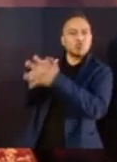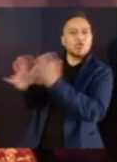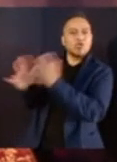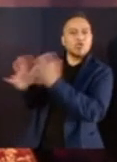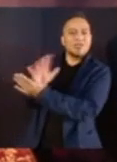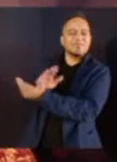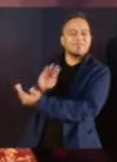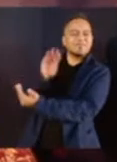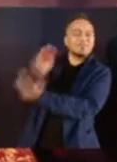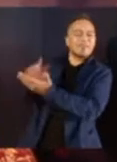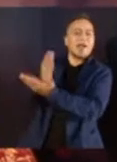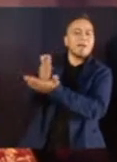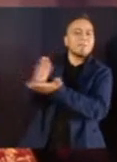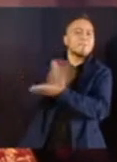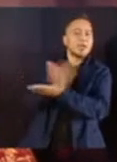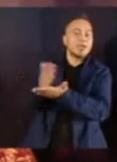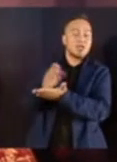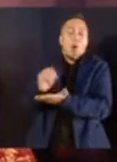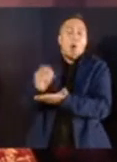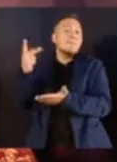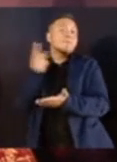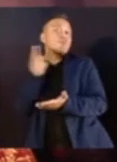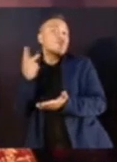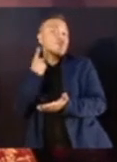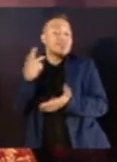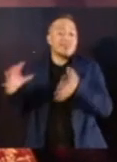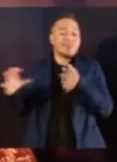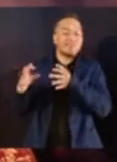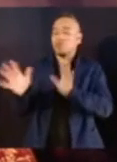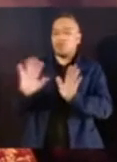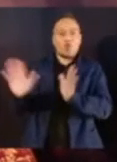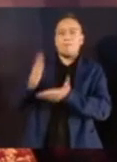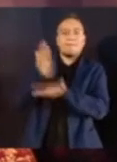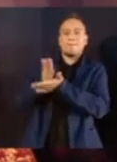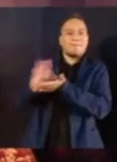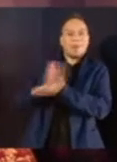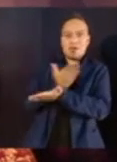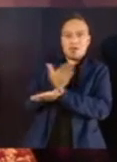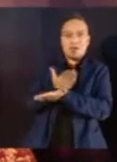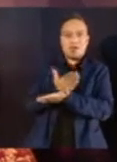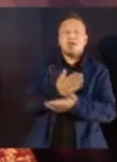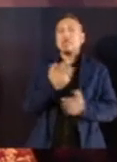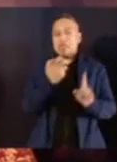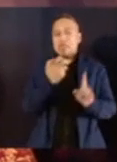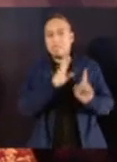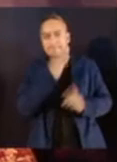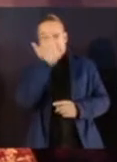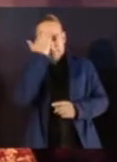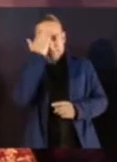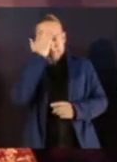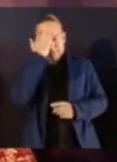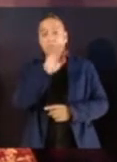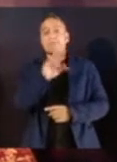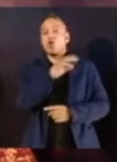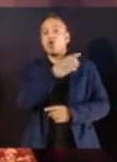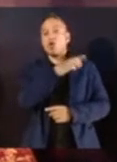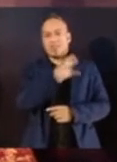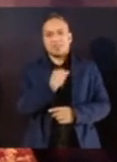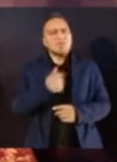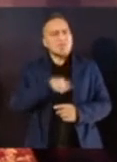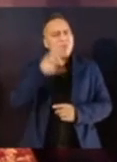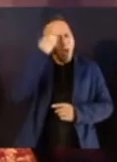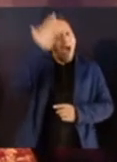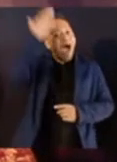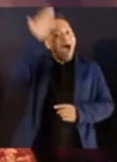aún en las luchas políticas. Él lo dijo siempre, y por cierto, Borges me dijo a mí en lo personal